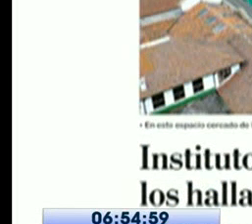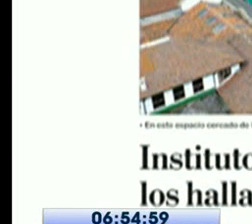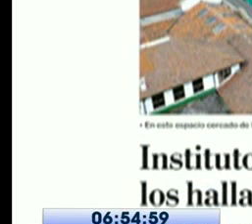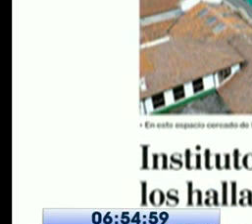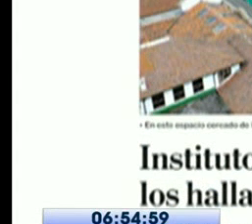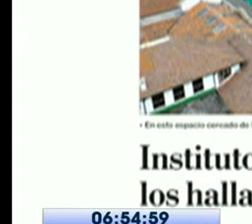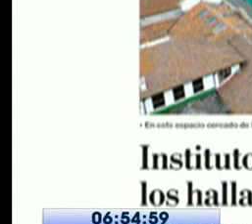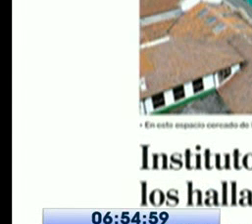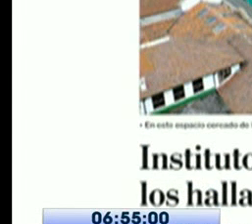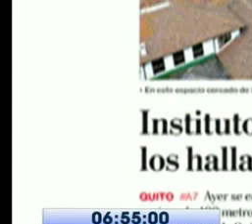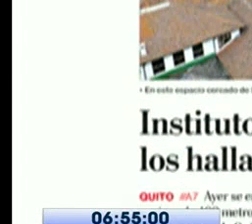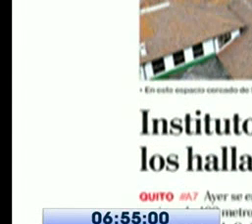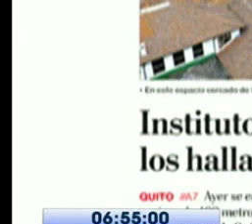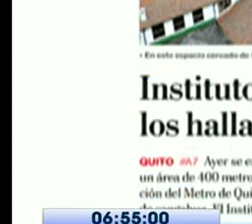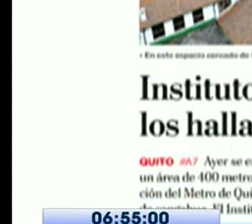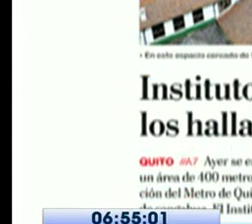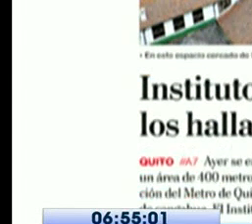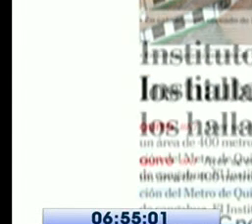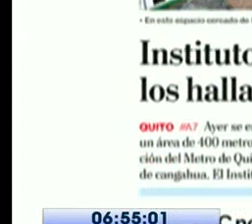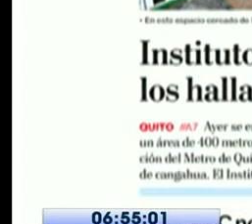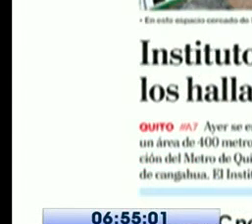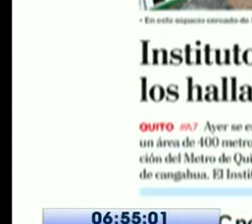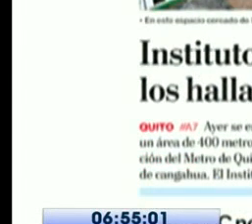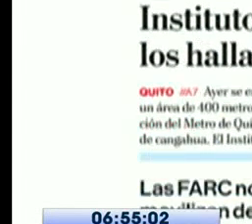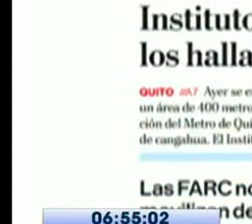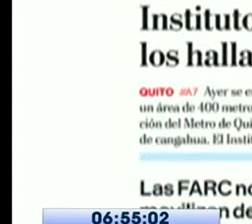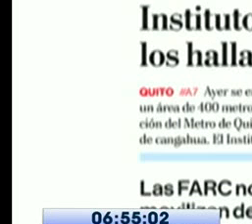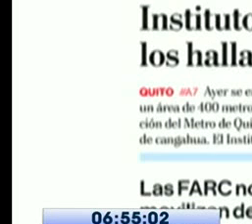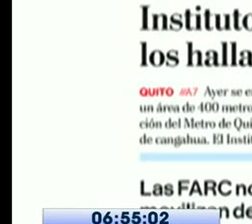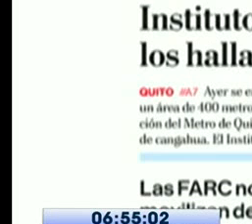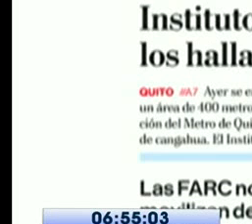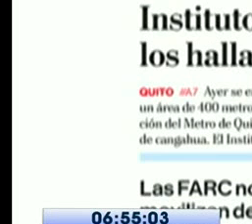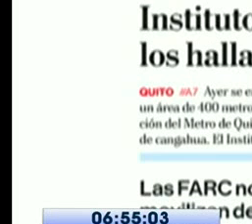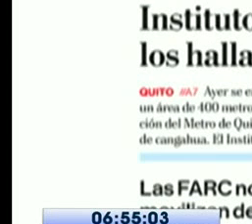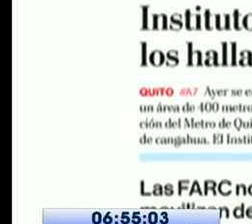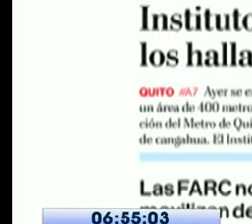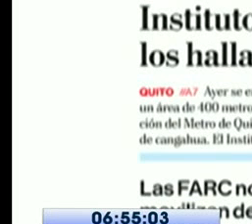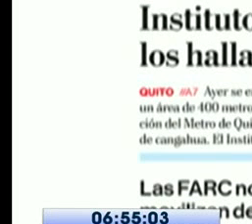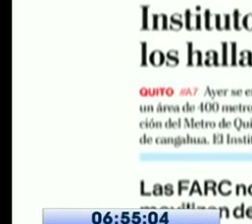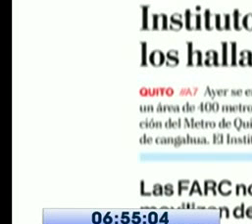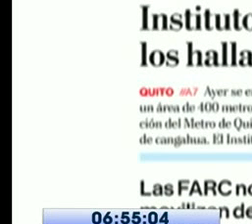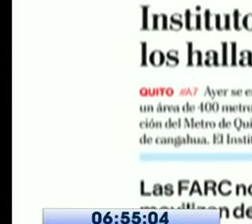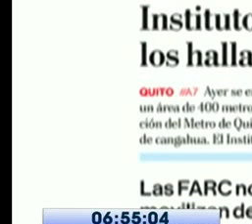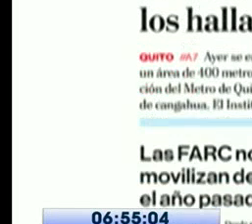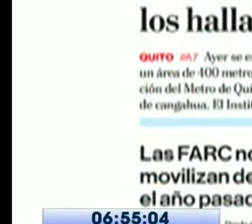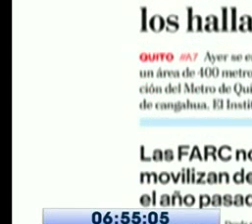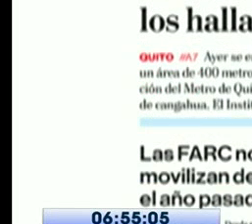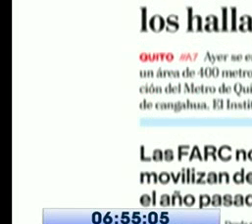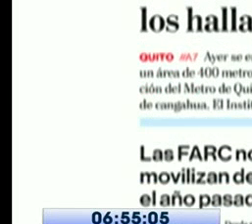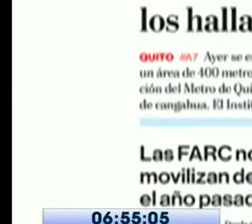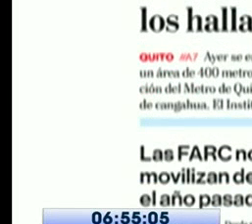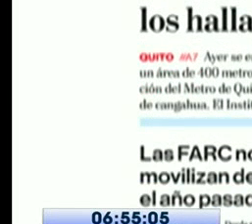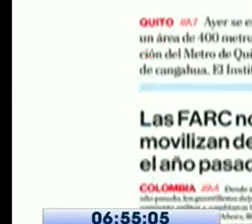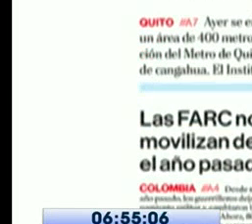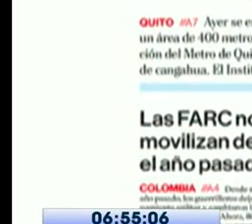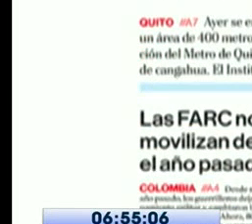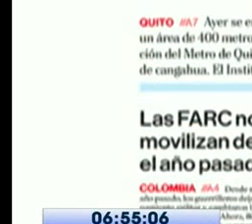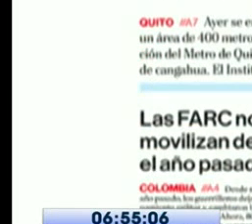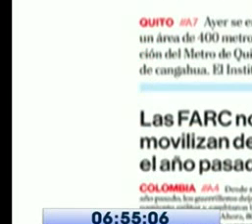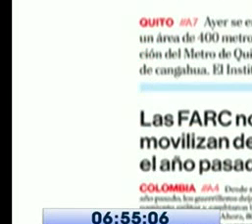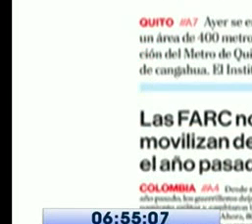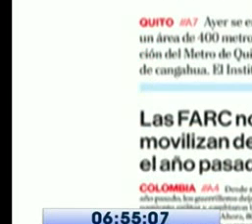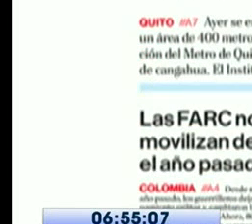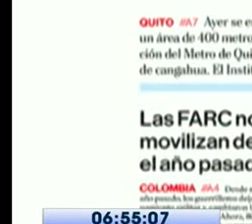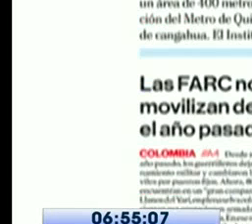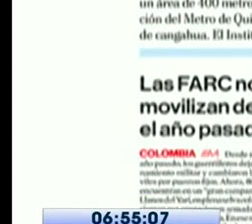civil, según Patiño. Instituto de Patrimonio analiza los hallazgos en San Francisco.